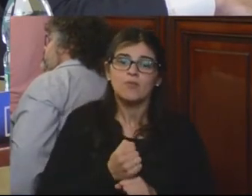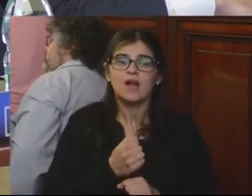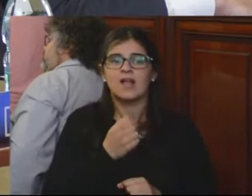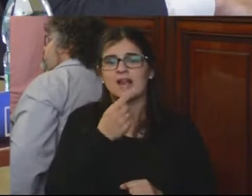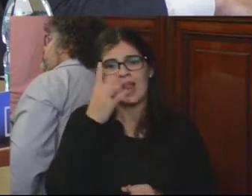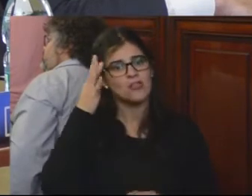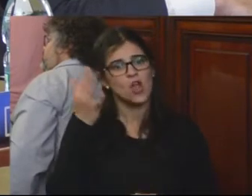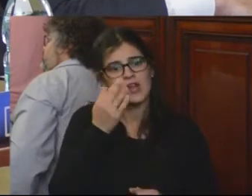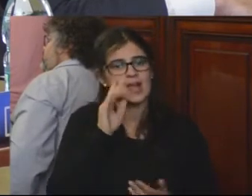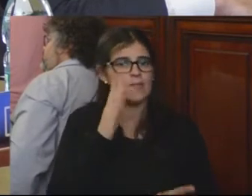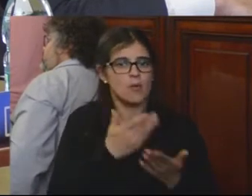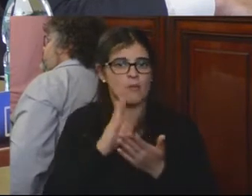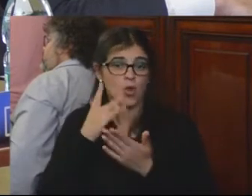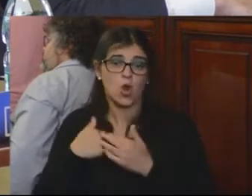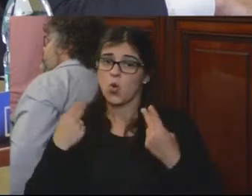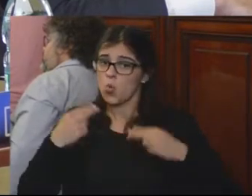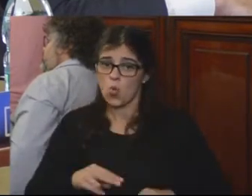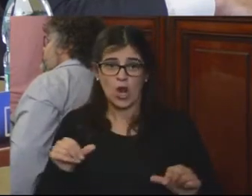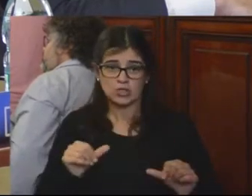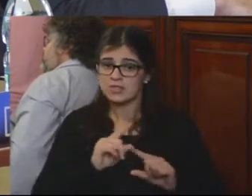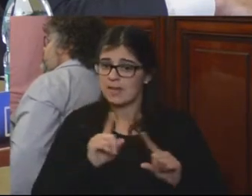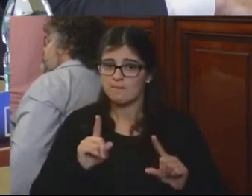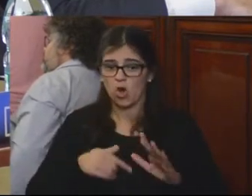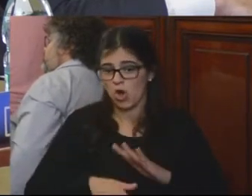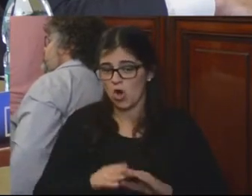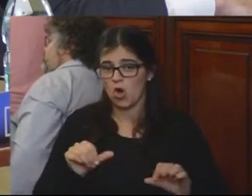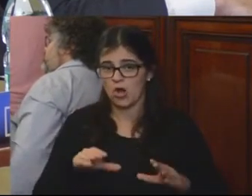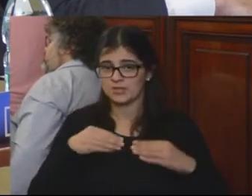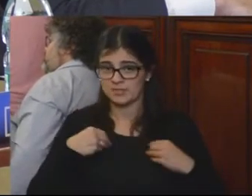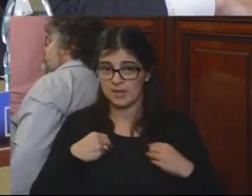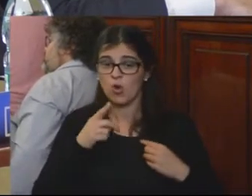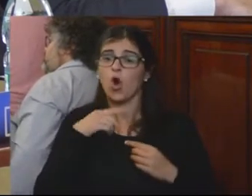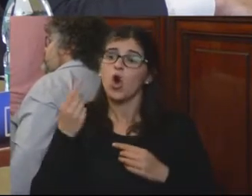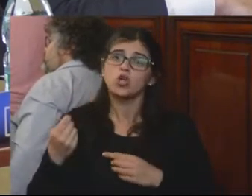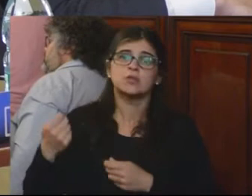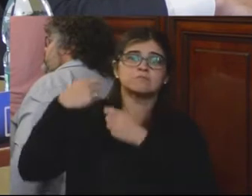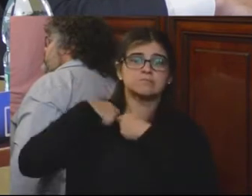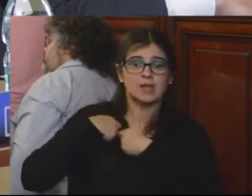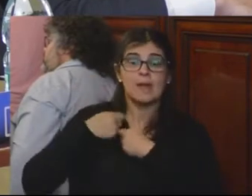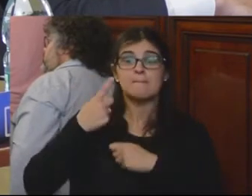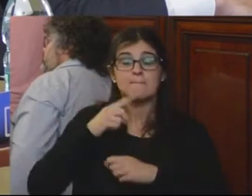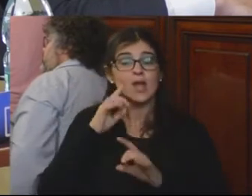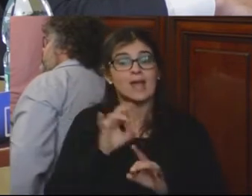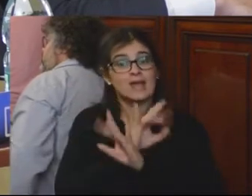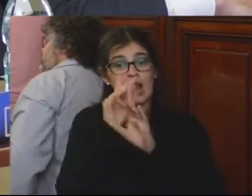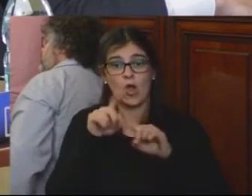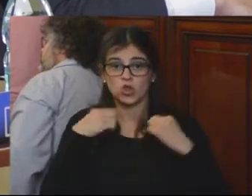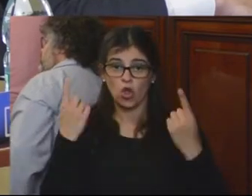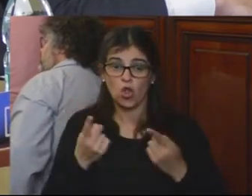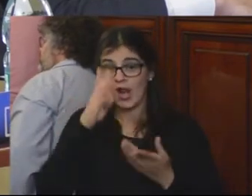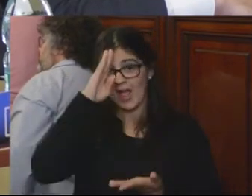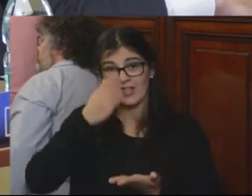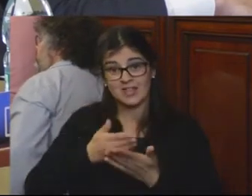nunca lo hemos hecho ni lo haremos es otro engaño que tratarán de adjudicarnos pero que les quede claro a todos la